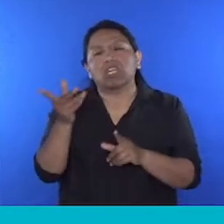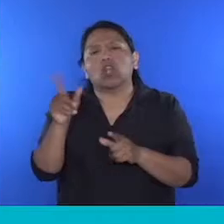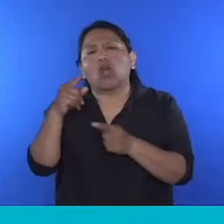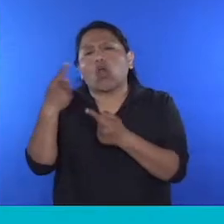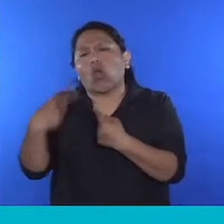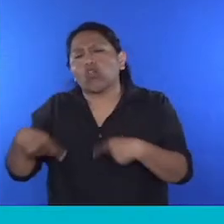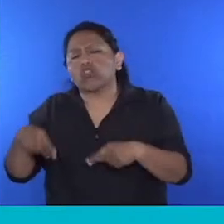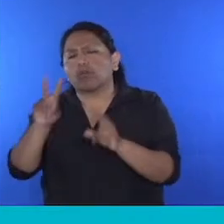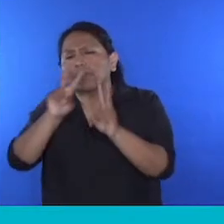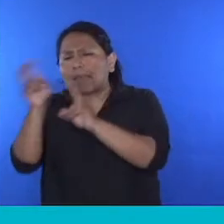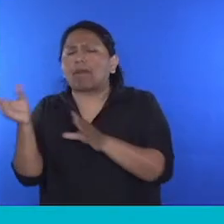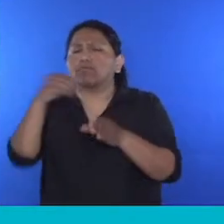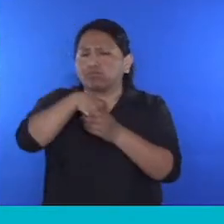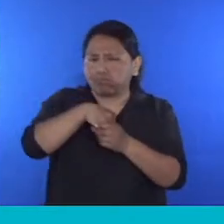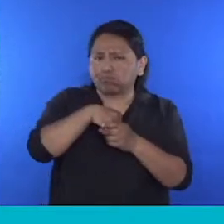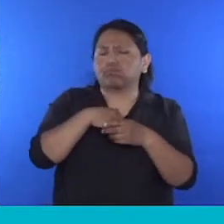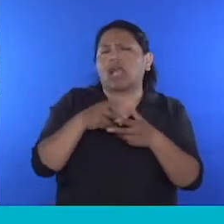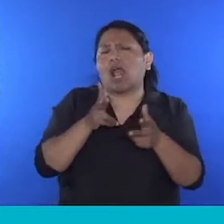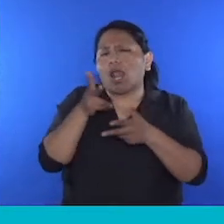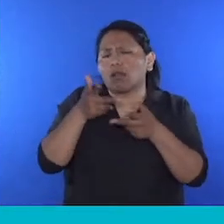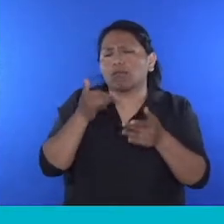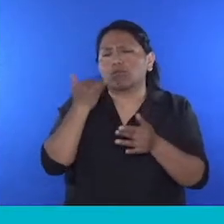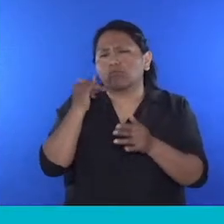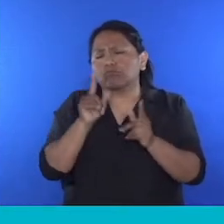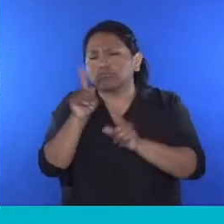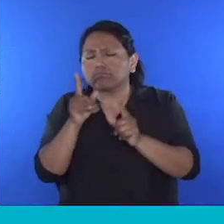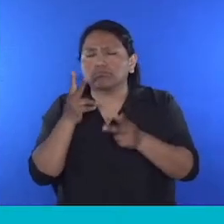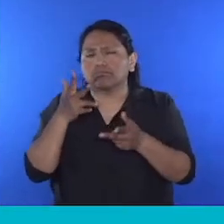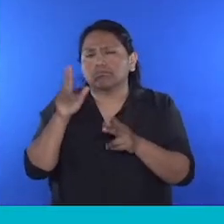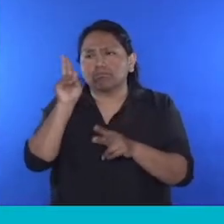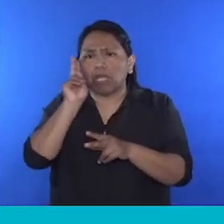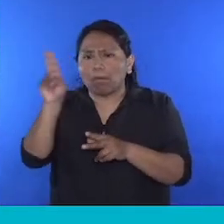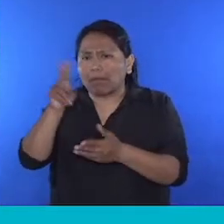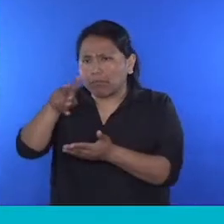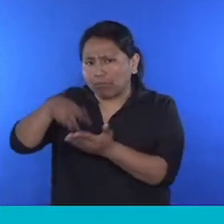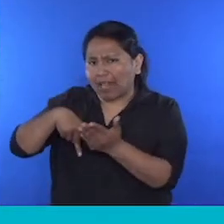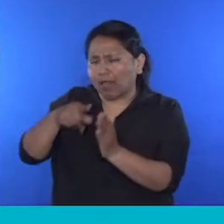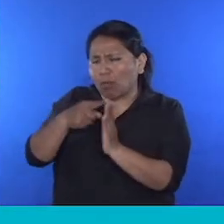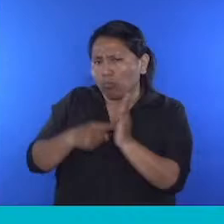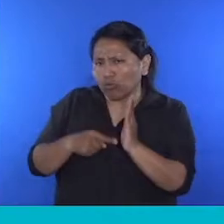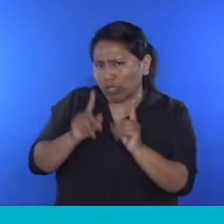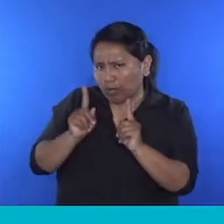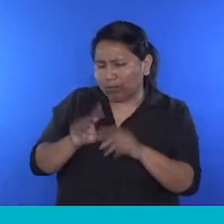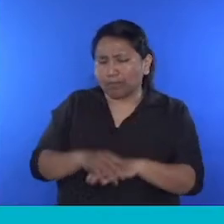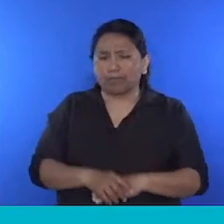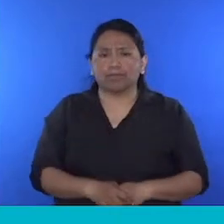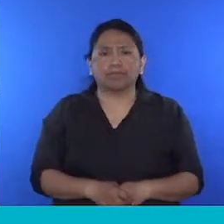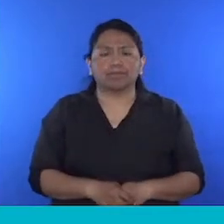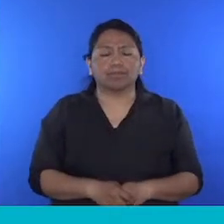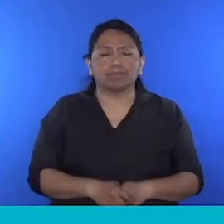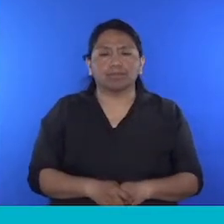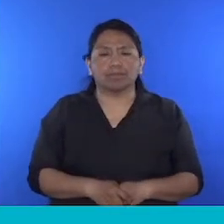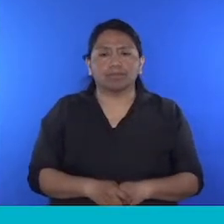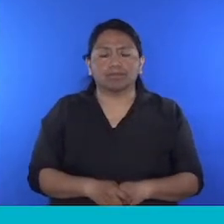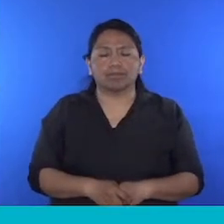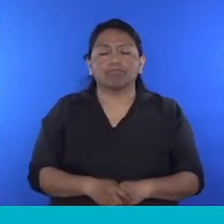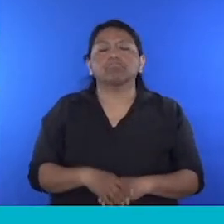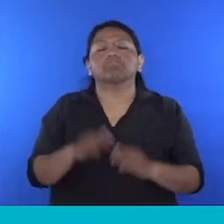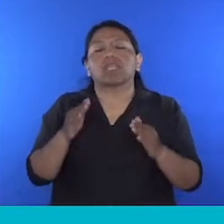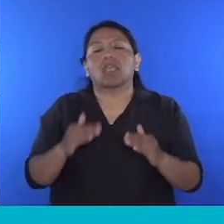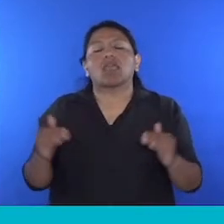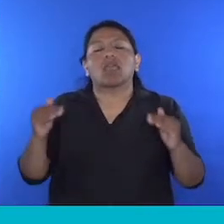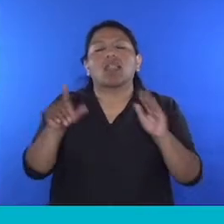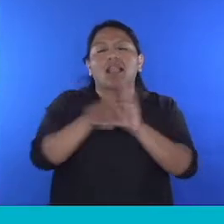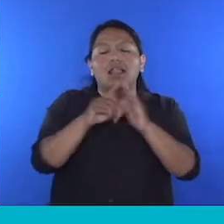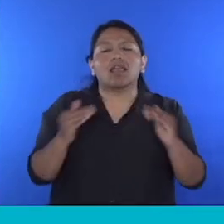otros aspectos, algunos de ellos fueron mencionados acá, pido permiso para leer un punteo de los mismos. La igualdad ante